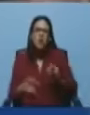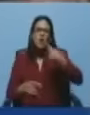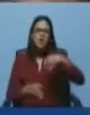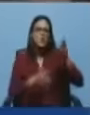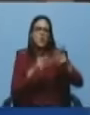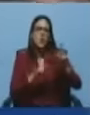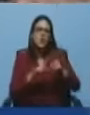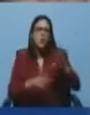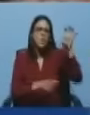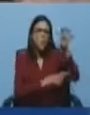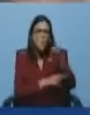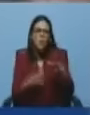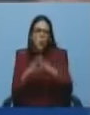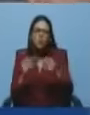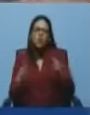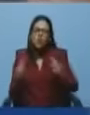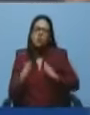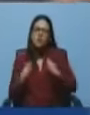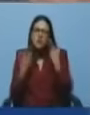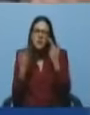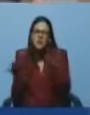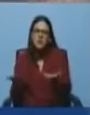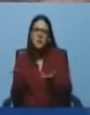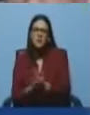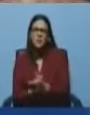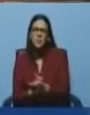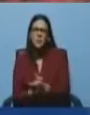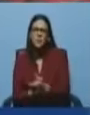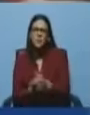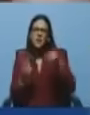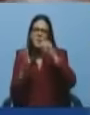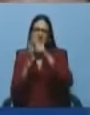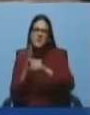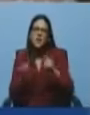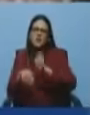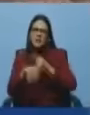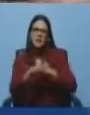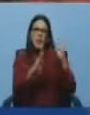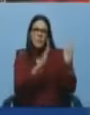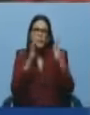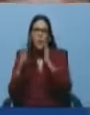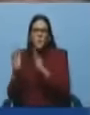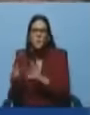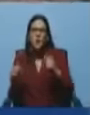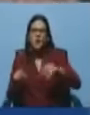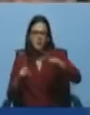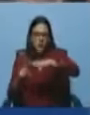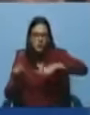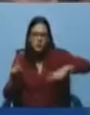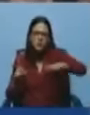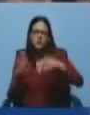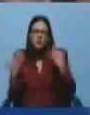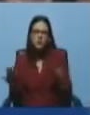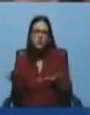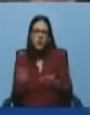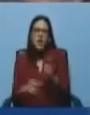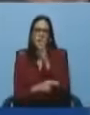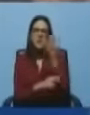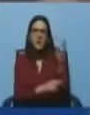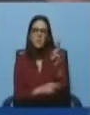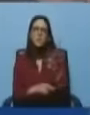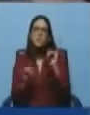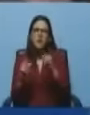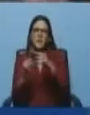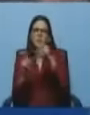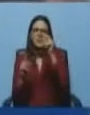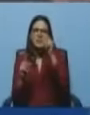civilización que ha vivido diversas etapas. En esta zona del Tartaristán, la República de